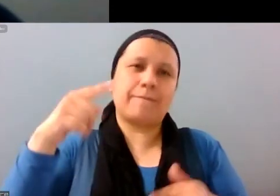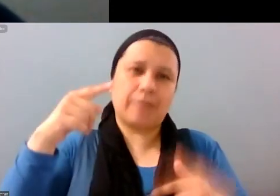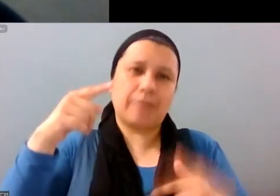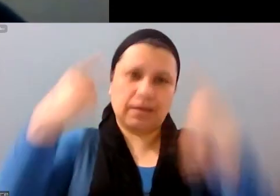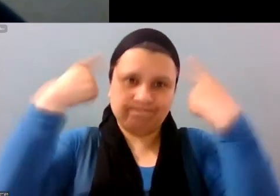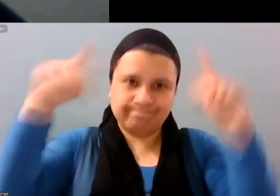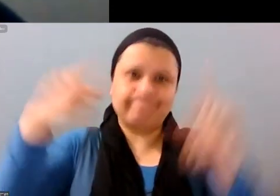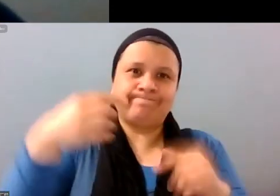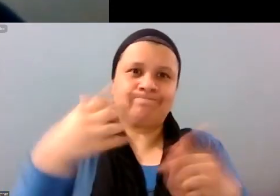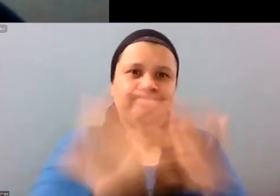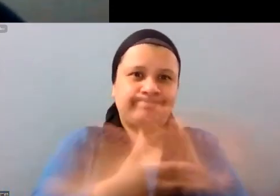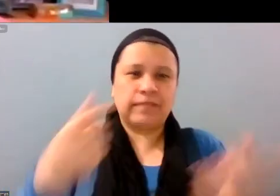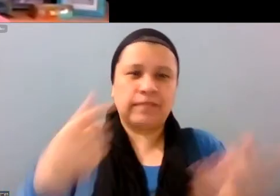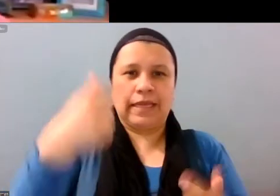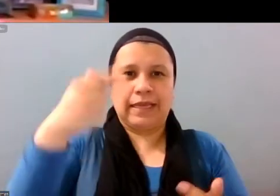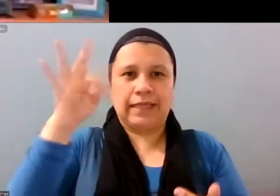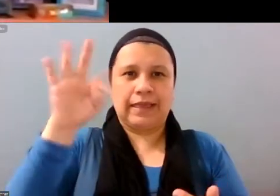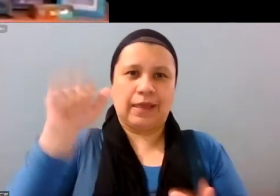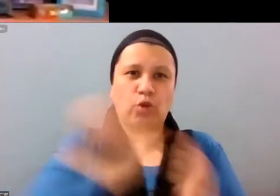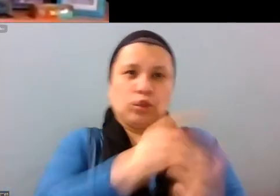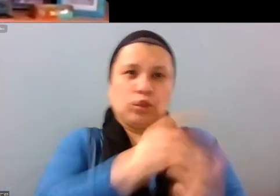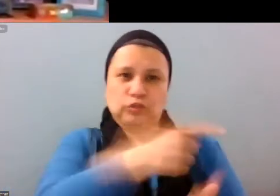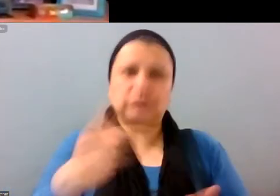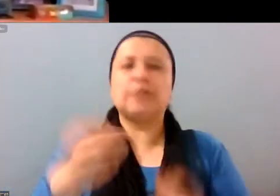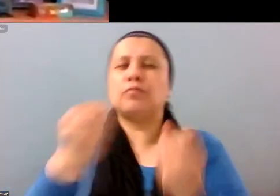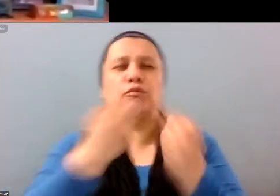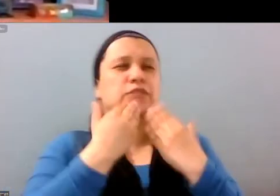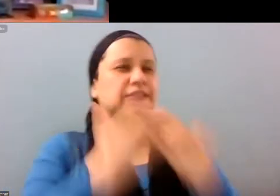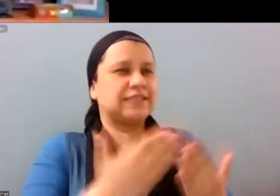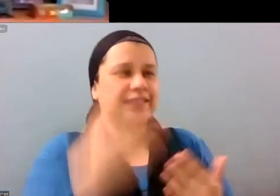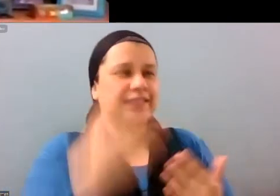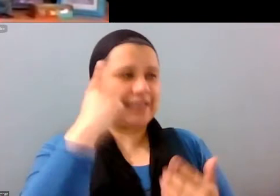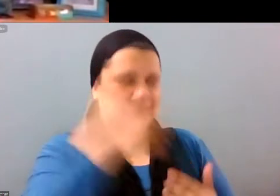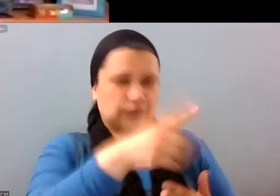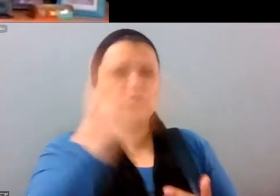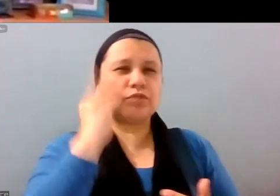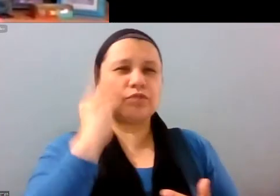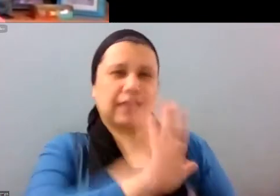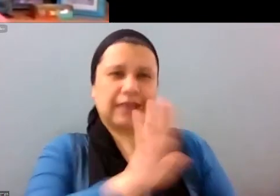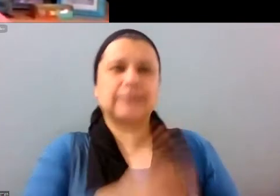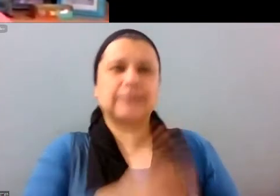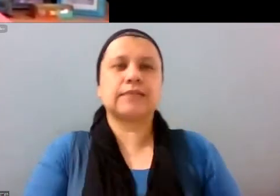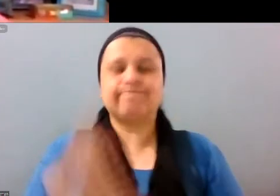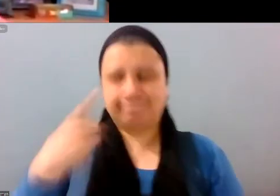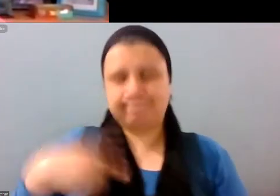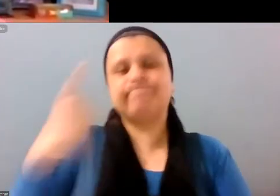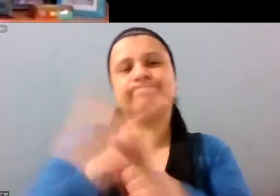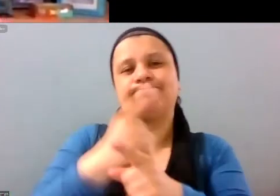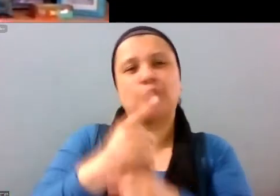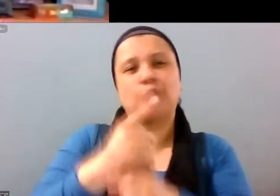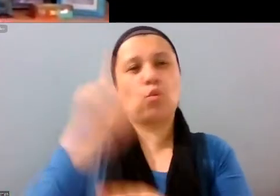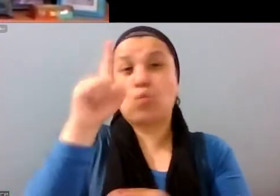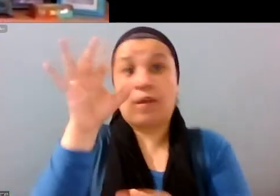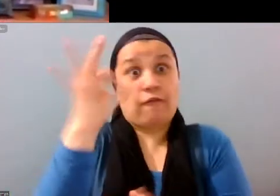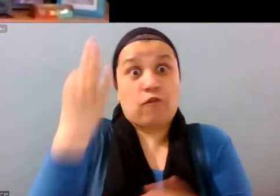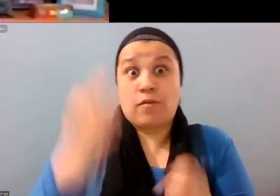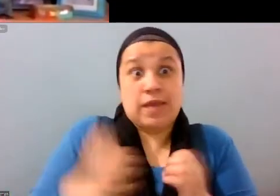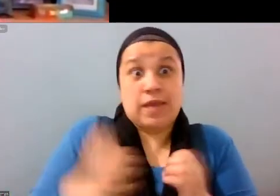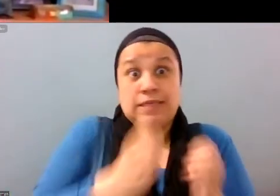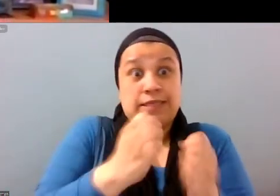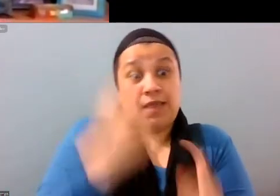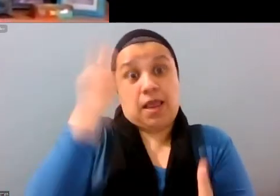muchas muchas gracias doña Eliana por compartir su experiencia efectivamente no hay una sola estrategia hay muchas verdad como lo